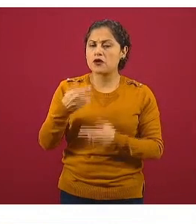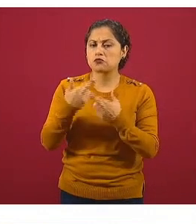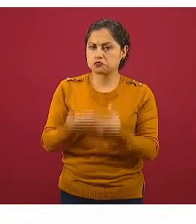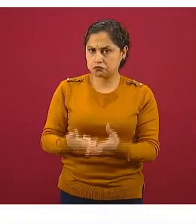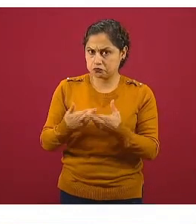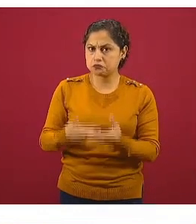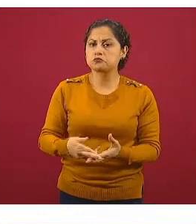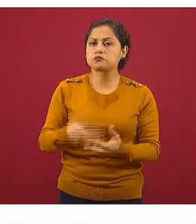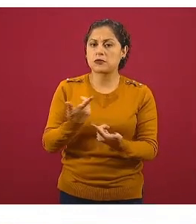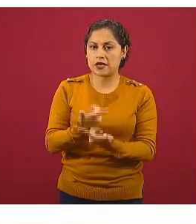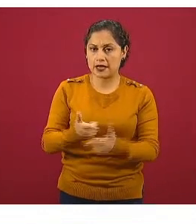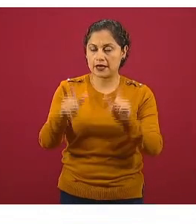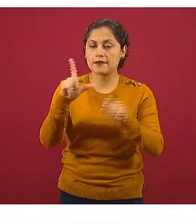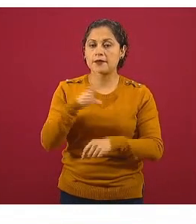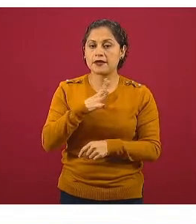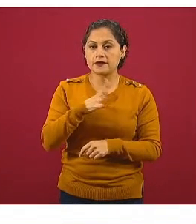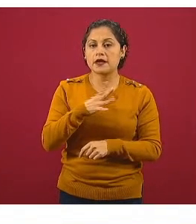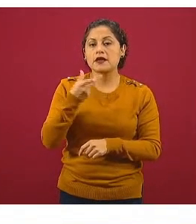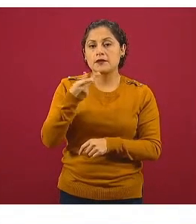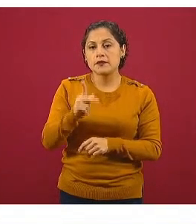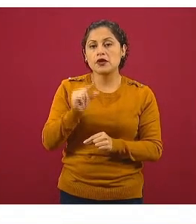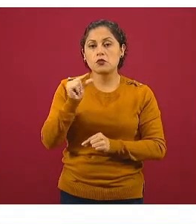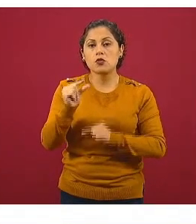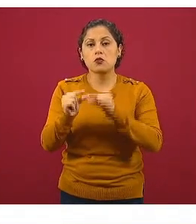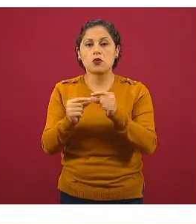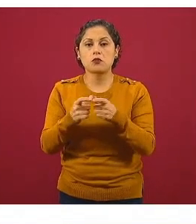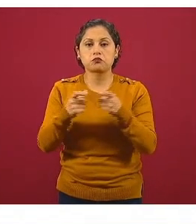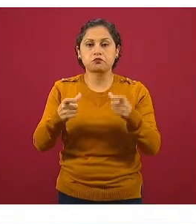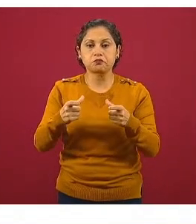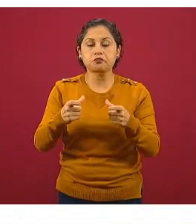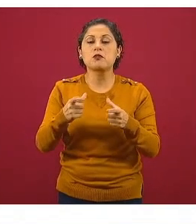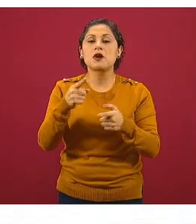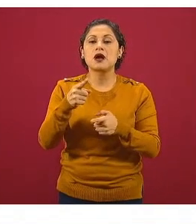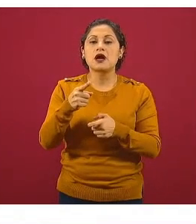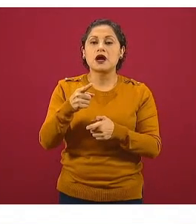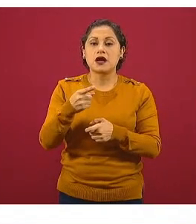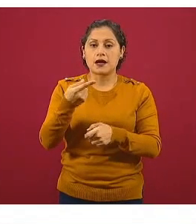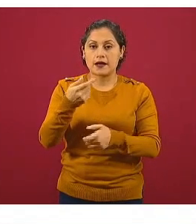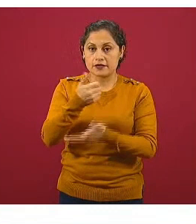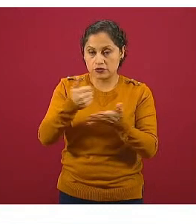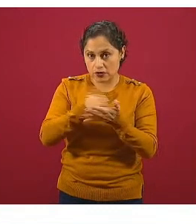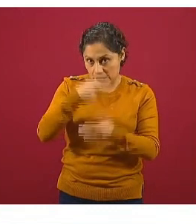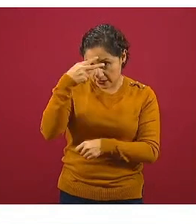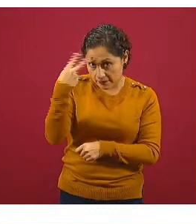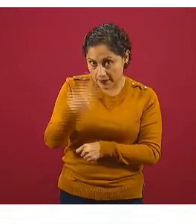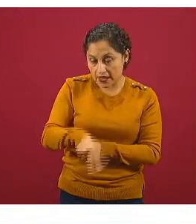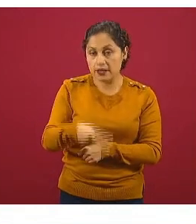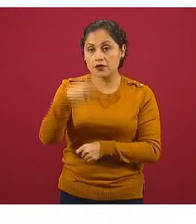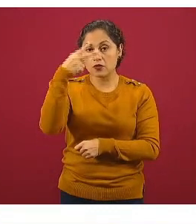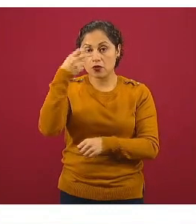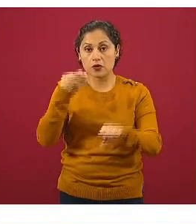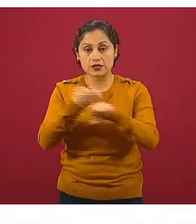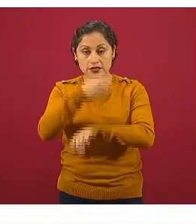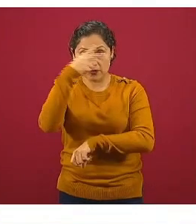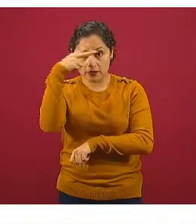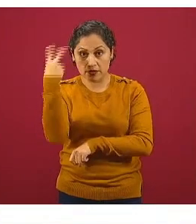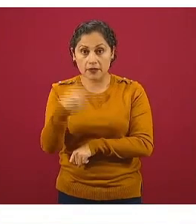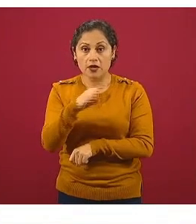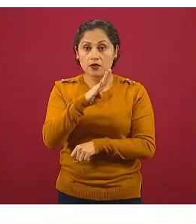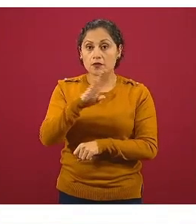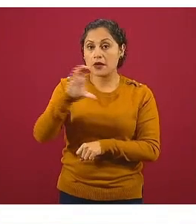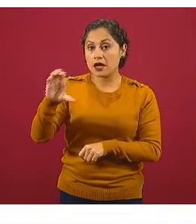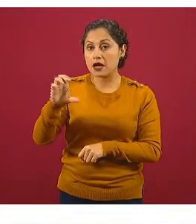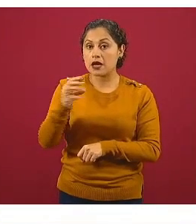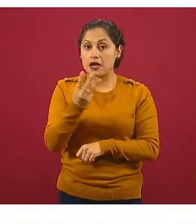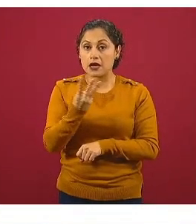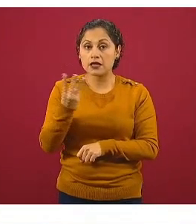ha incrementado la ocupación en Ciudad de México, Baja California, tenemos o se tienen en esas entidades